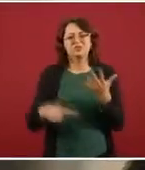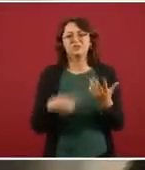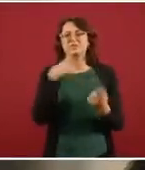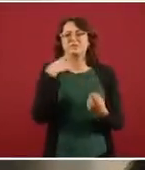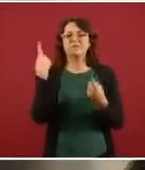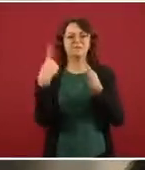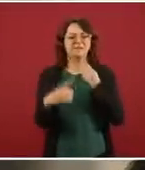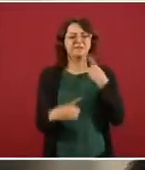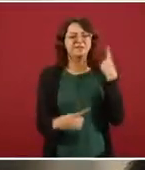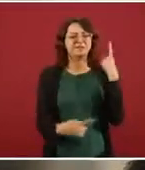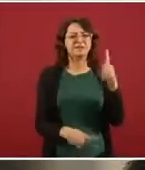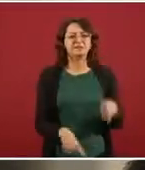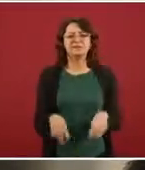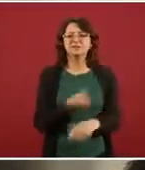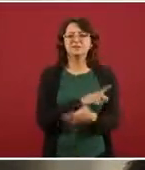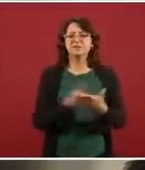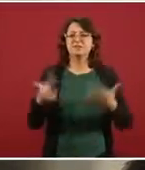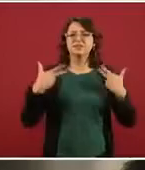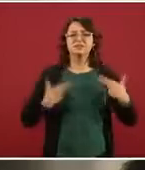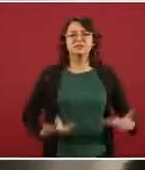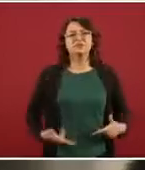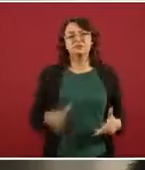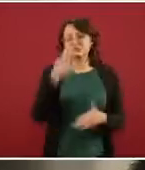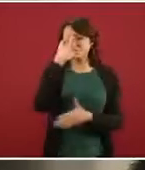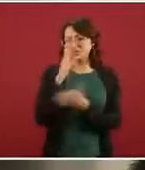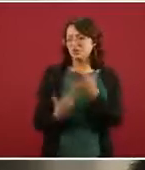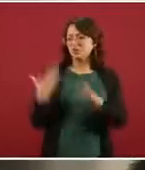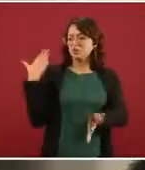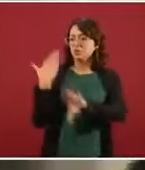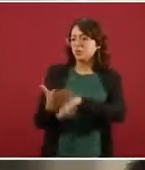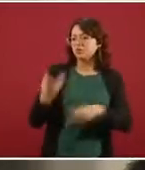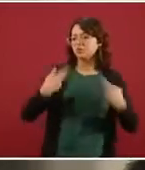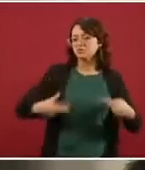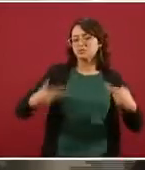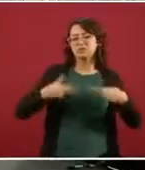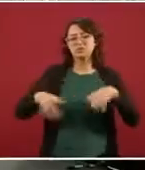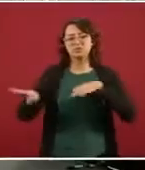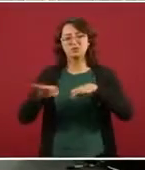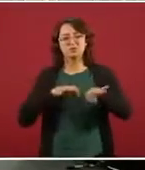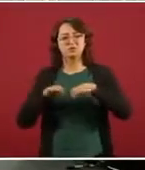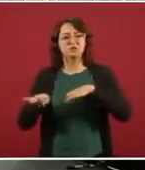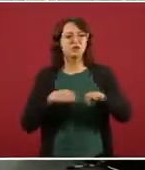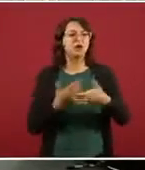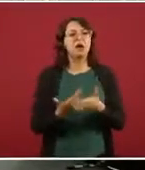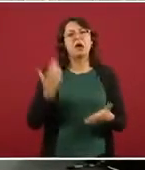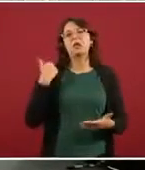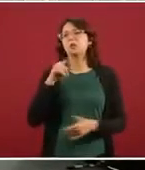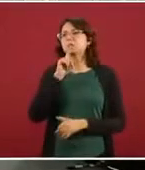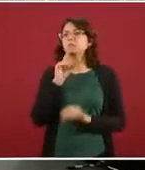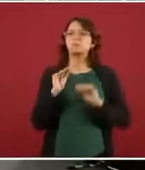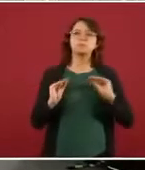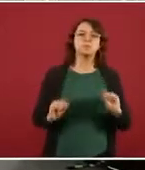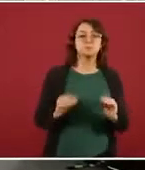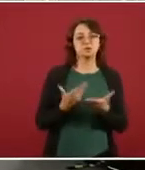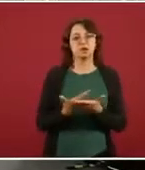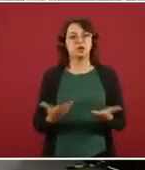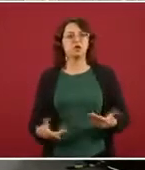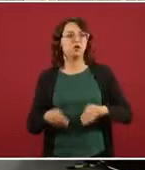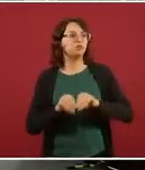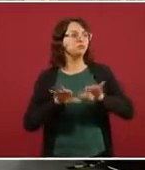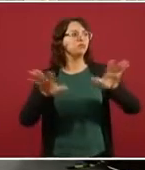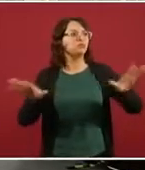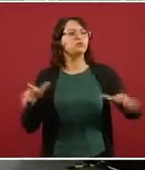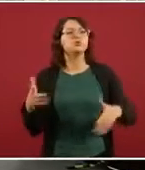y todas estas violaciones de los derechos de los trabajadores pues no se cubrían. Y también me llamó mucho la atención porque el fin de